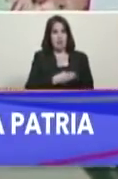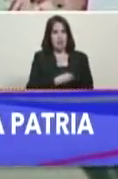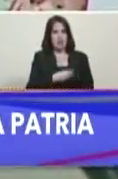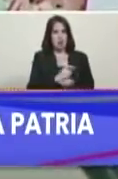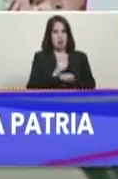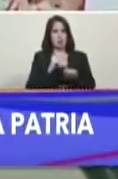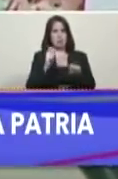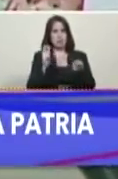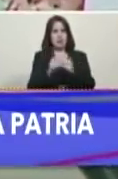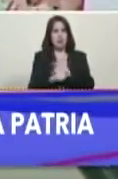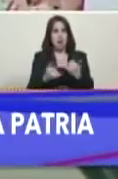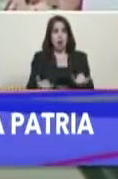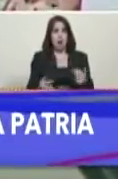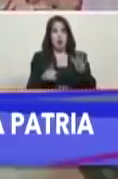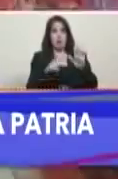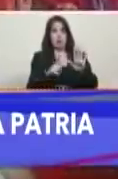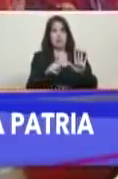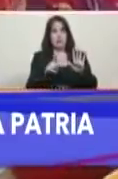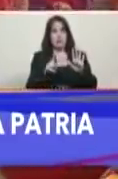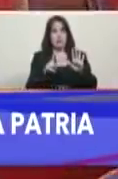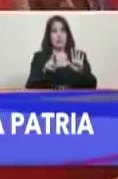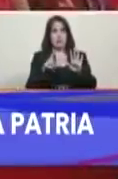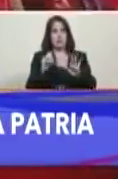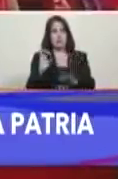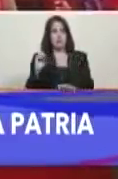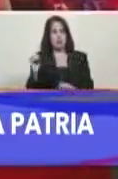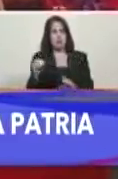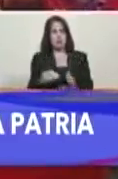a 1.600 bolívares.